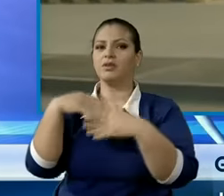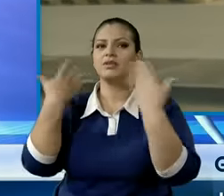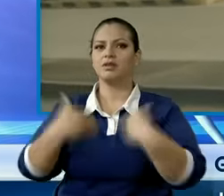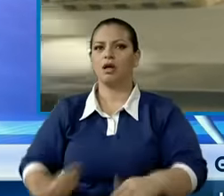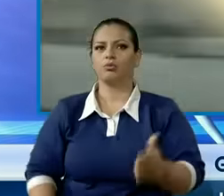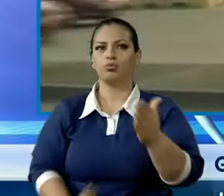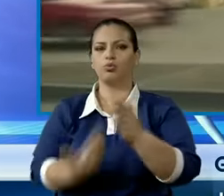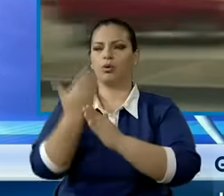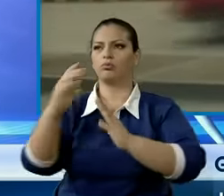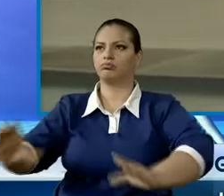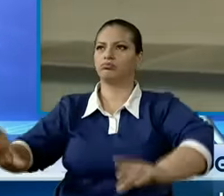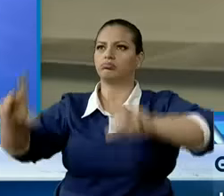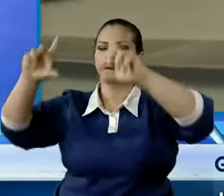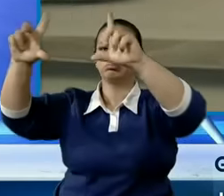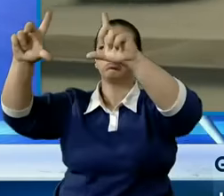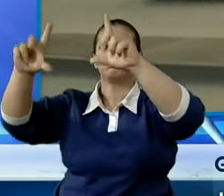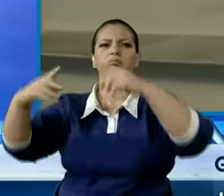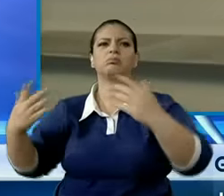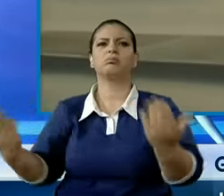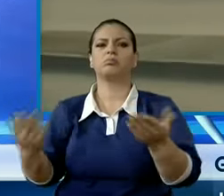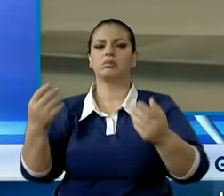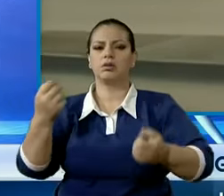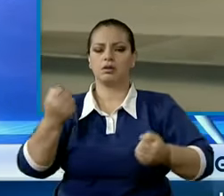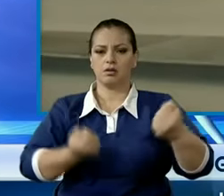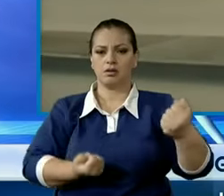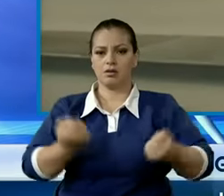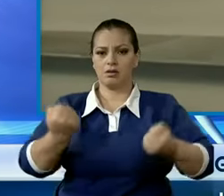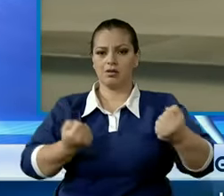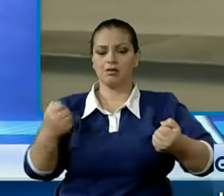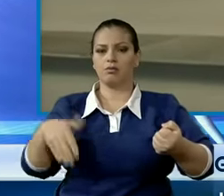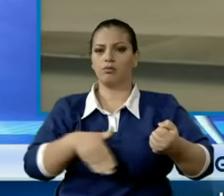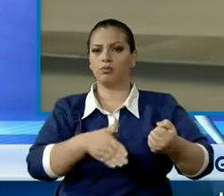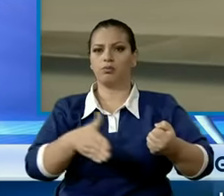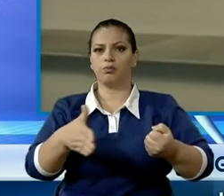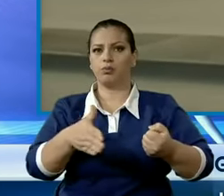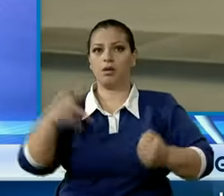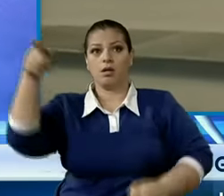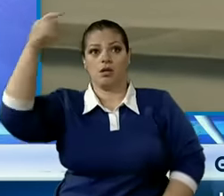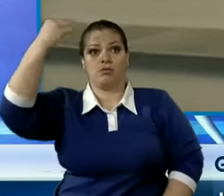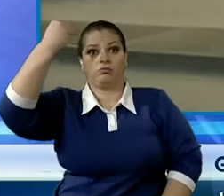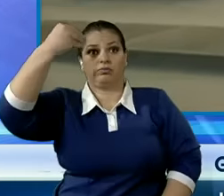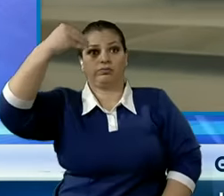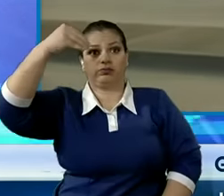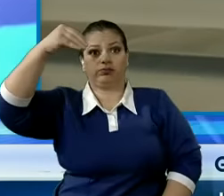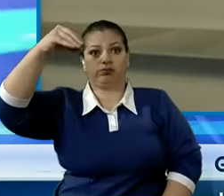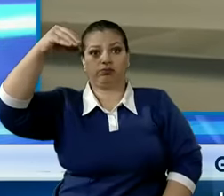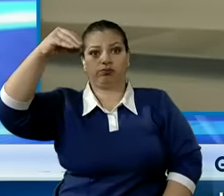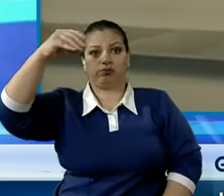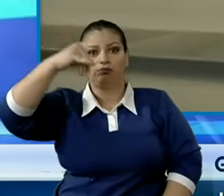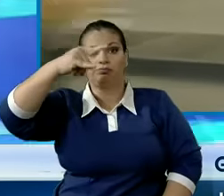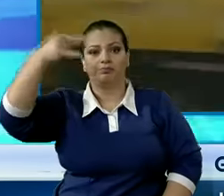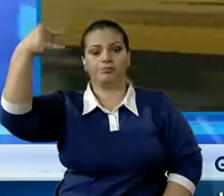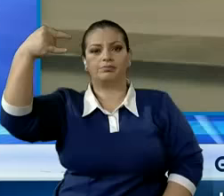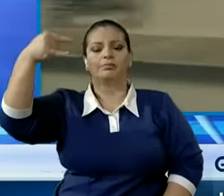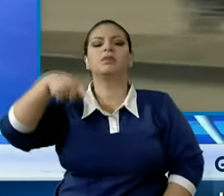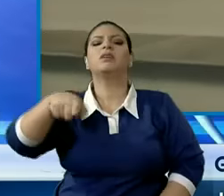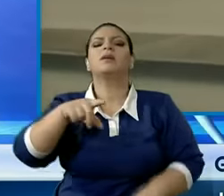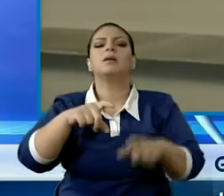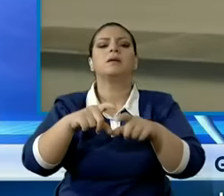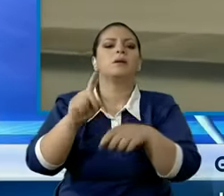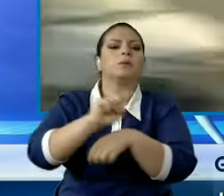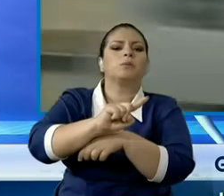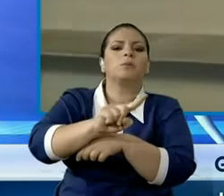radares en los carriles de servicio, porque en los centrales sí hay, pero los buses y los vehículos particulares